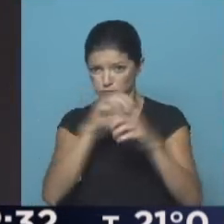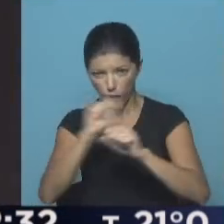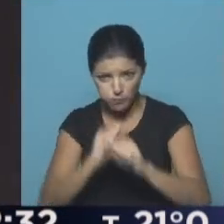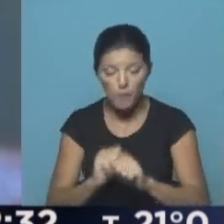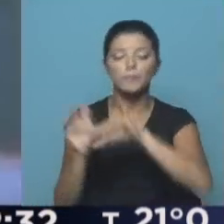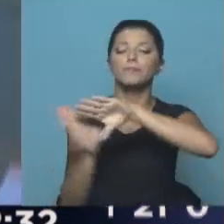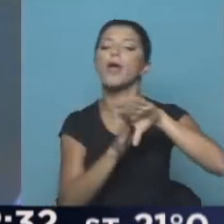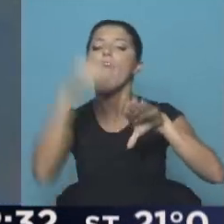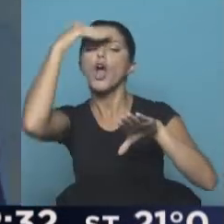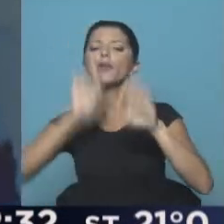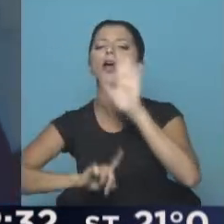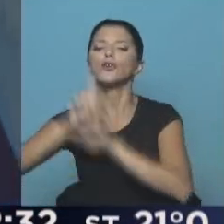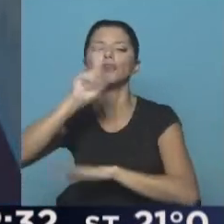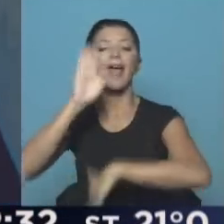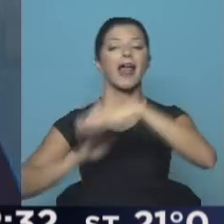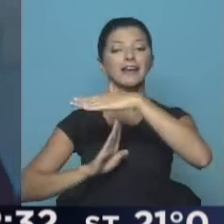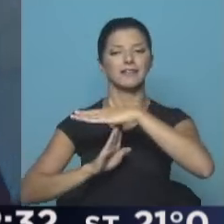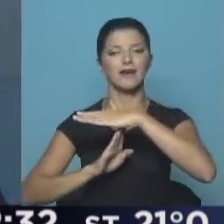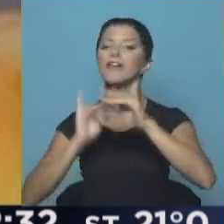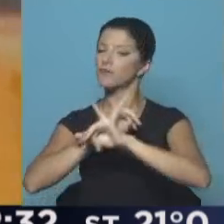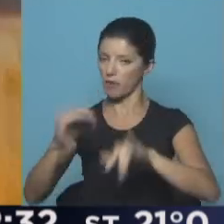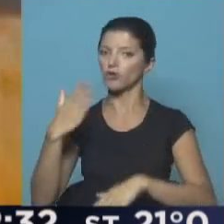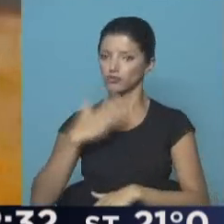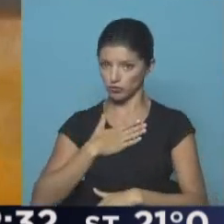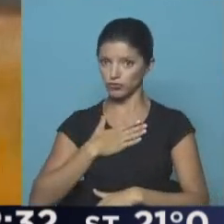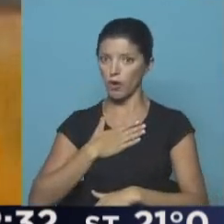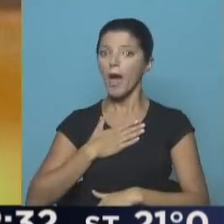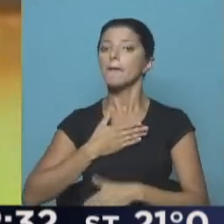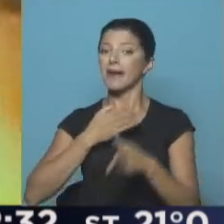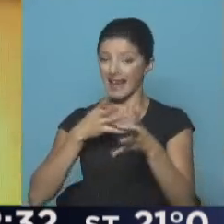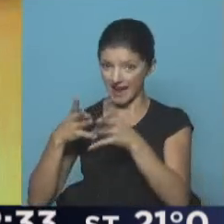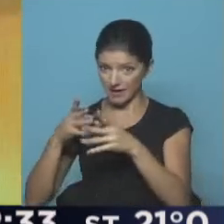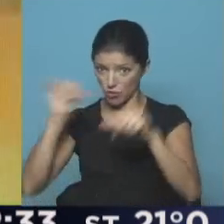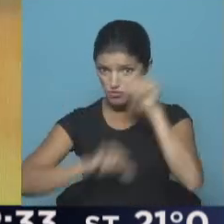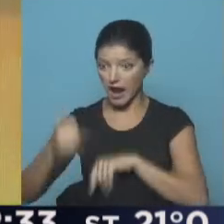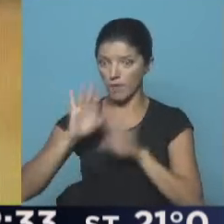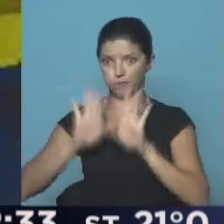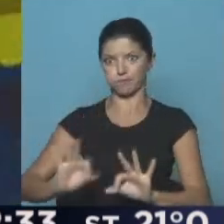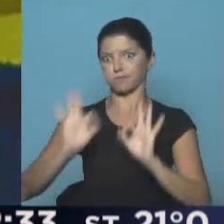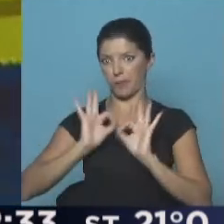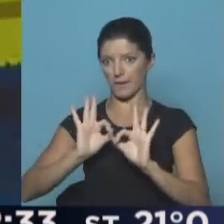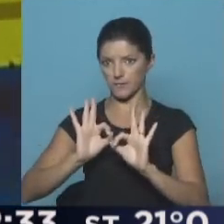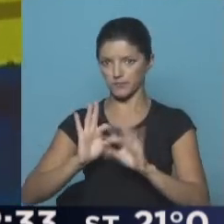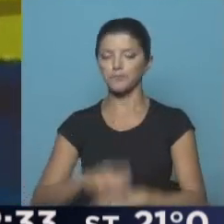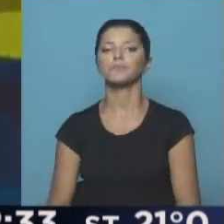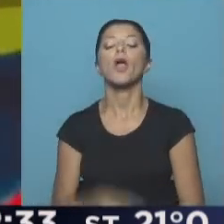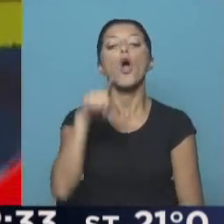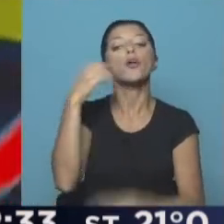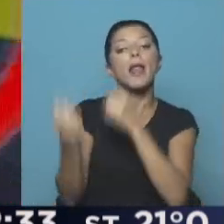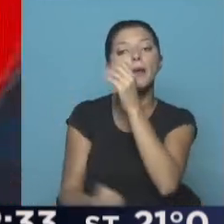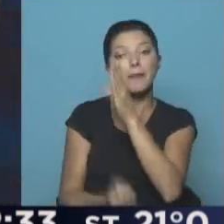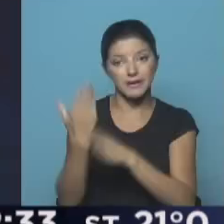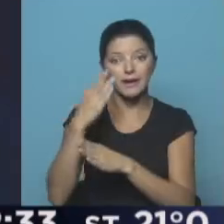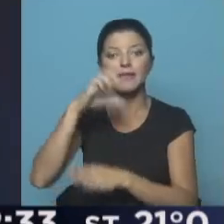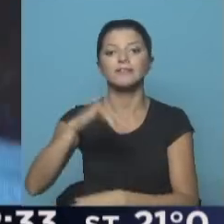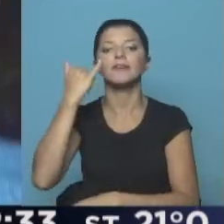líderes, hicieron saber que están preparados para una guerra nuclear. Esta mañana hubo en Pyongyang un enorme